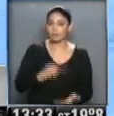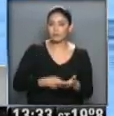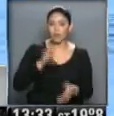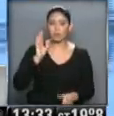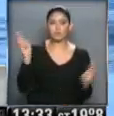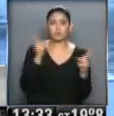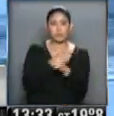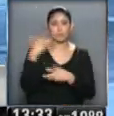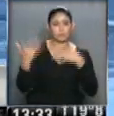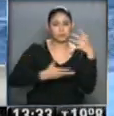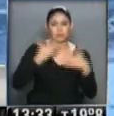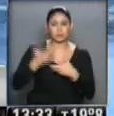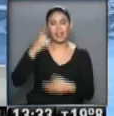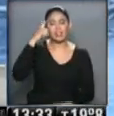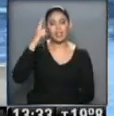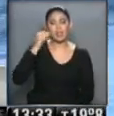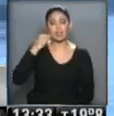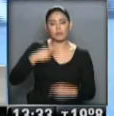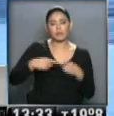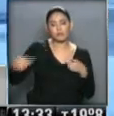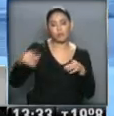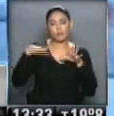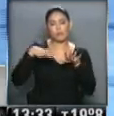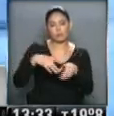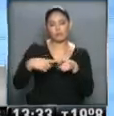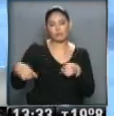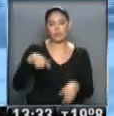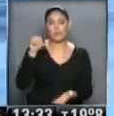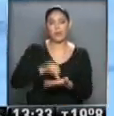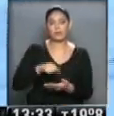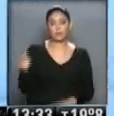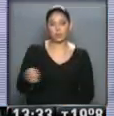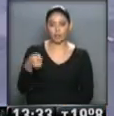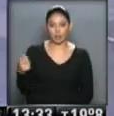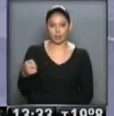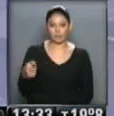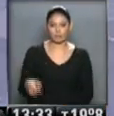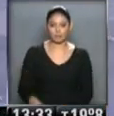incidentes y conflictos, 10 días de protesta consecutivos en Turquía.